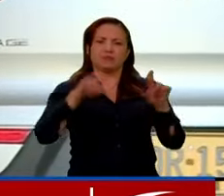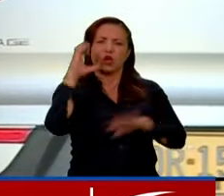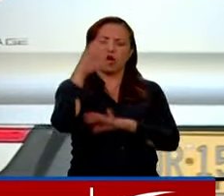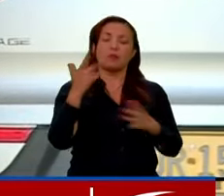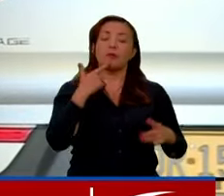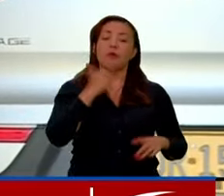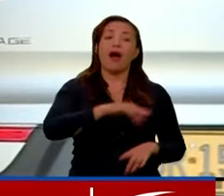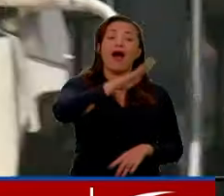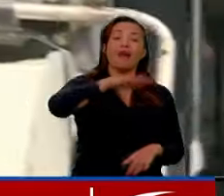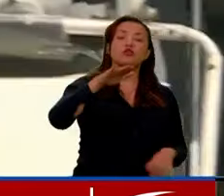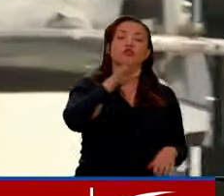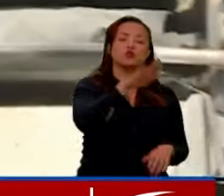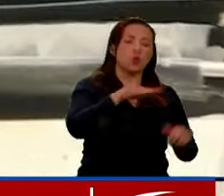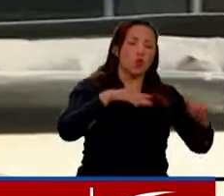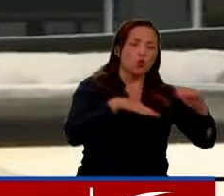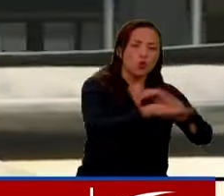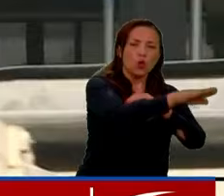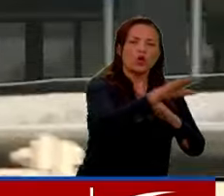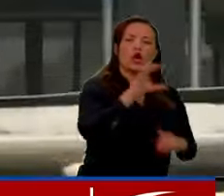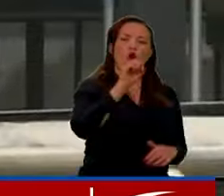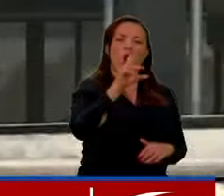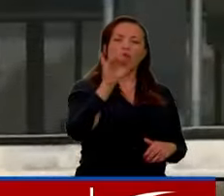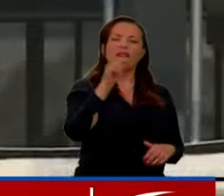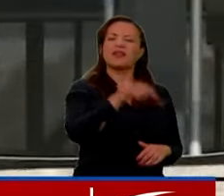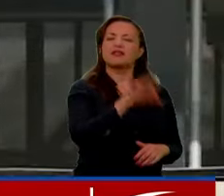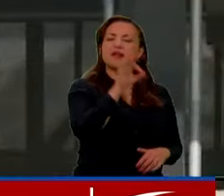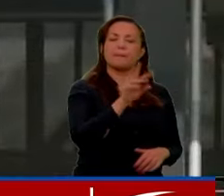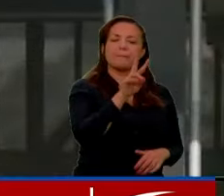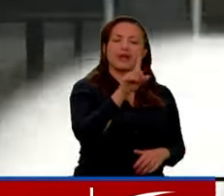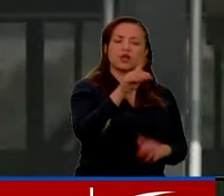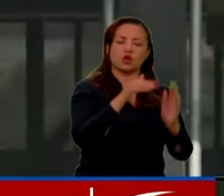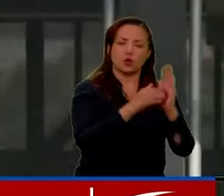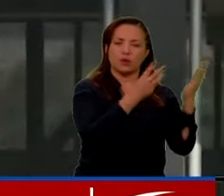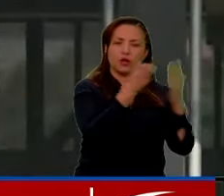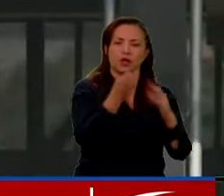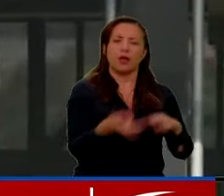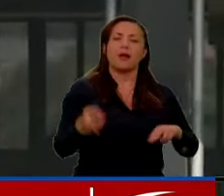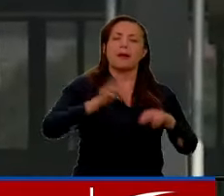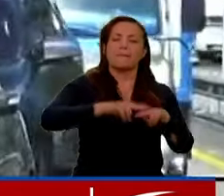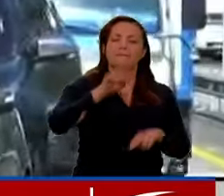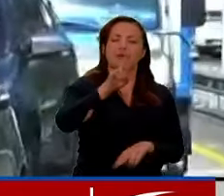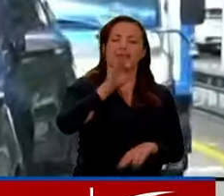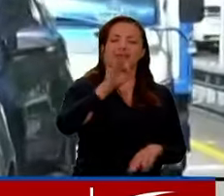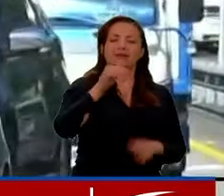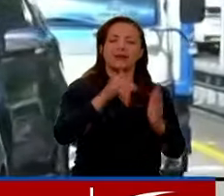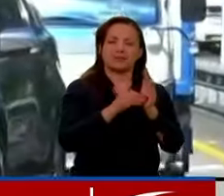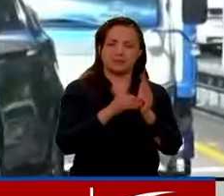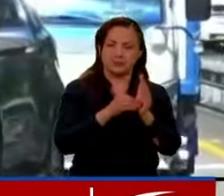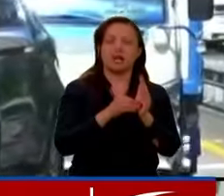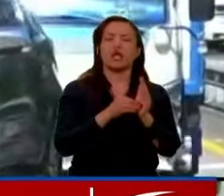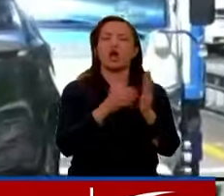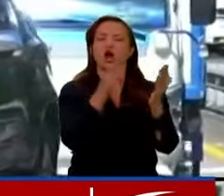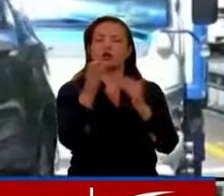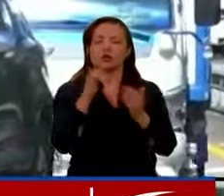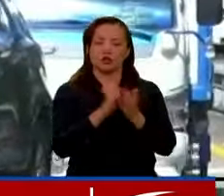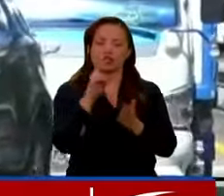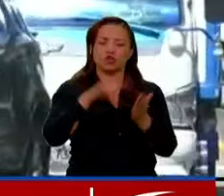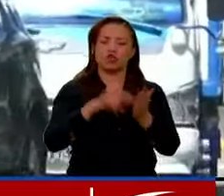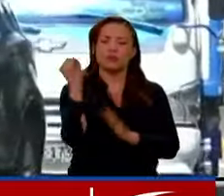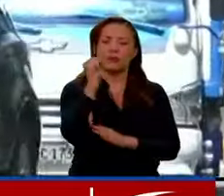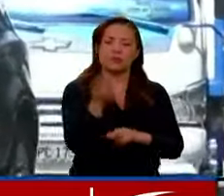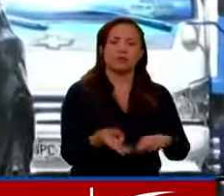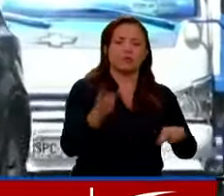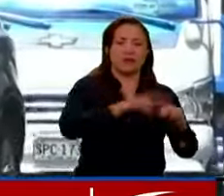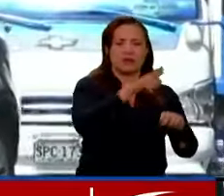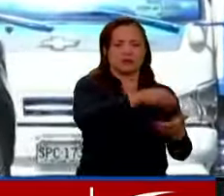peaje del túnel de Oriente pasó de 21.800 a 23.800 pesos, es decir, 2.000 pesos más, convirtiéndolo así